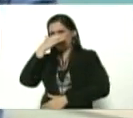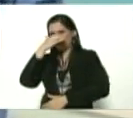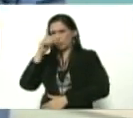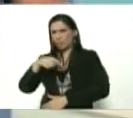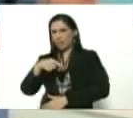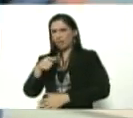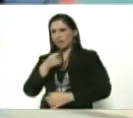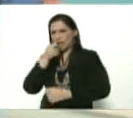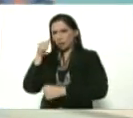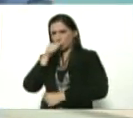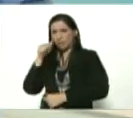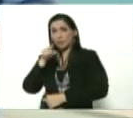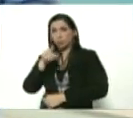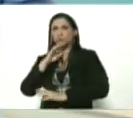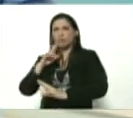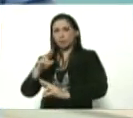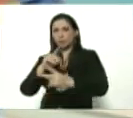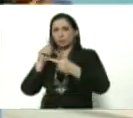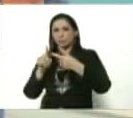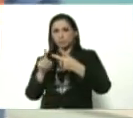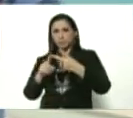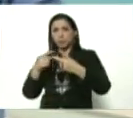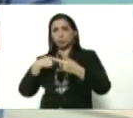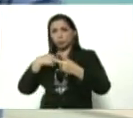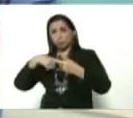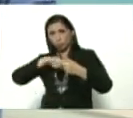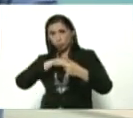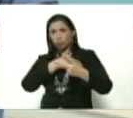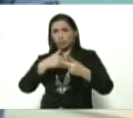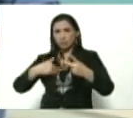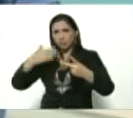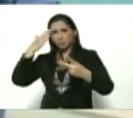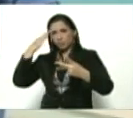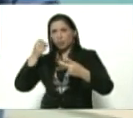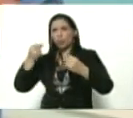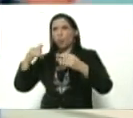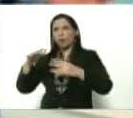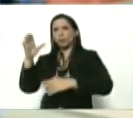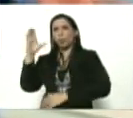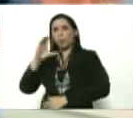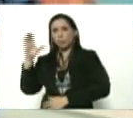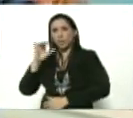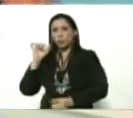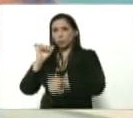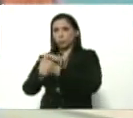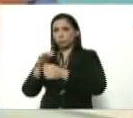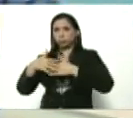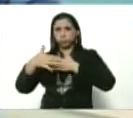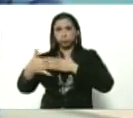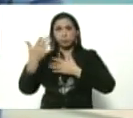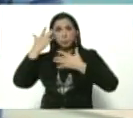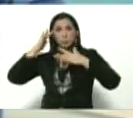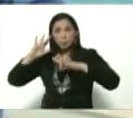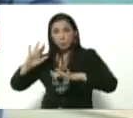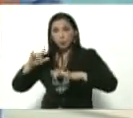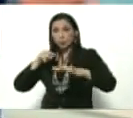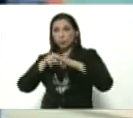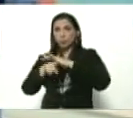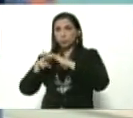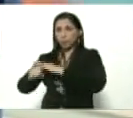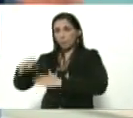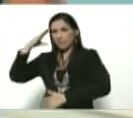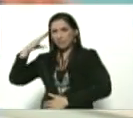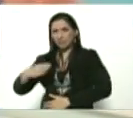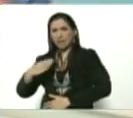qué responde? En segundo lugar, quisiéramos saber cuántos colombianos fueron capturados durante la intentona de incursión militar